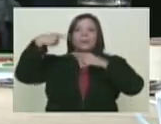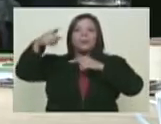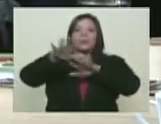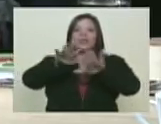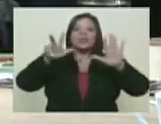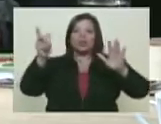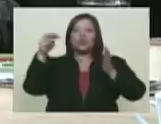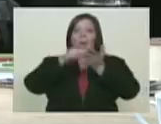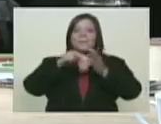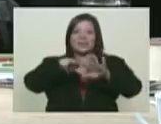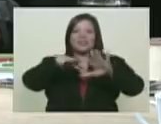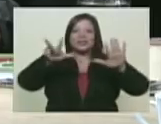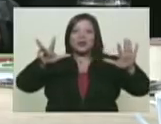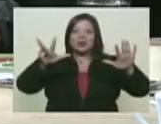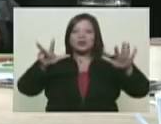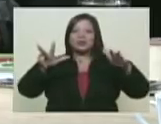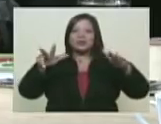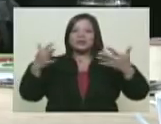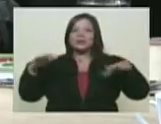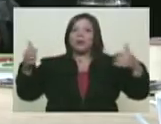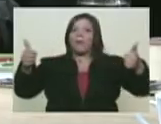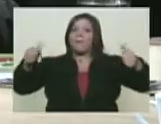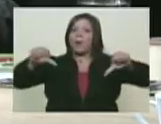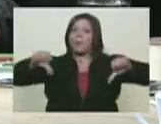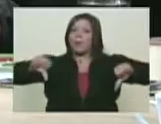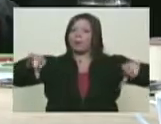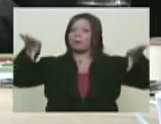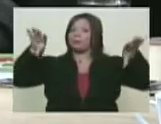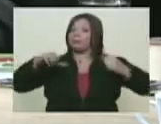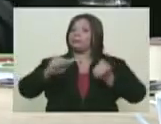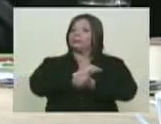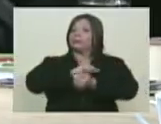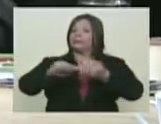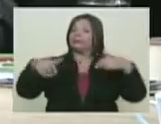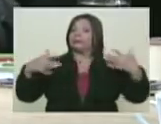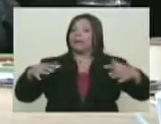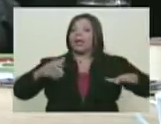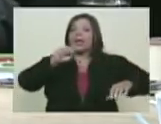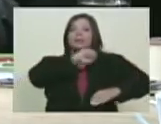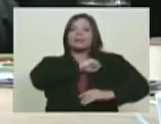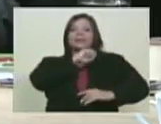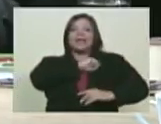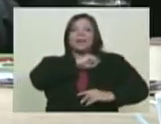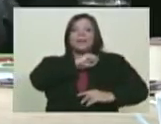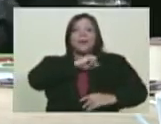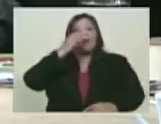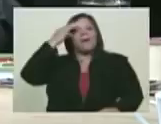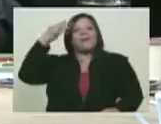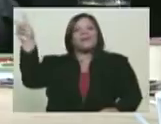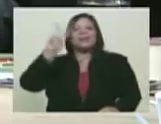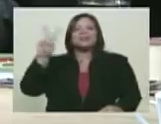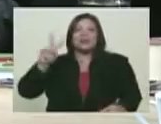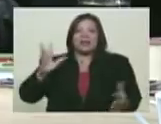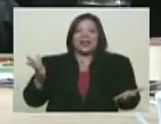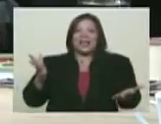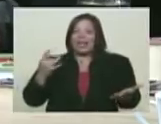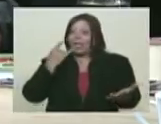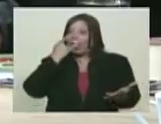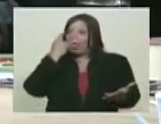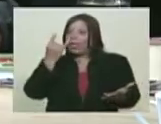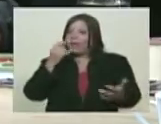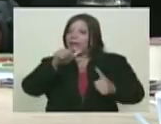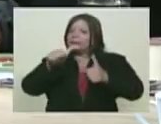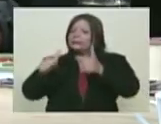y todos los augurios dicen que se van a caer en pedazos, hay una especie de temor, y lo expresan en sus